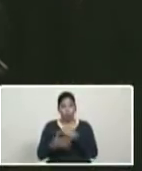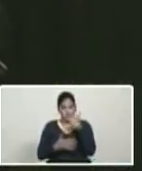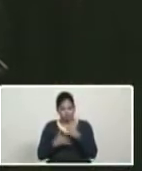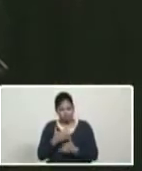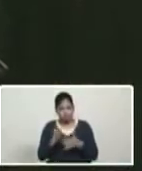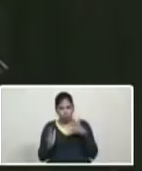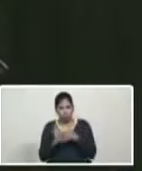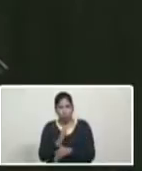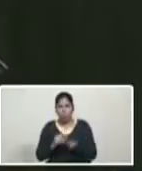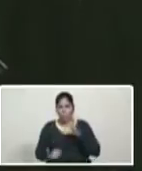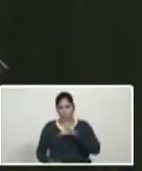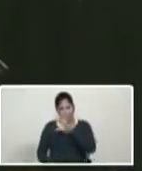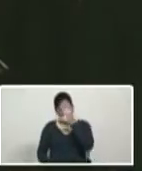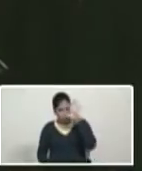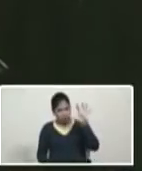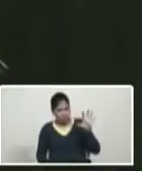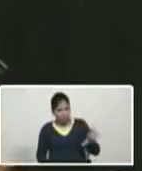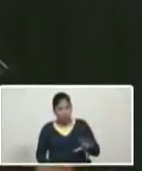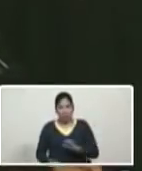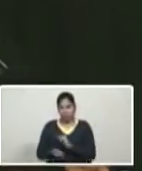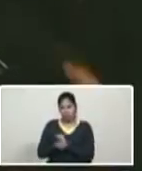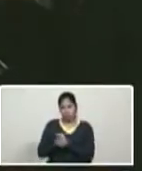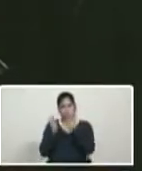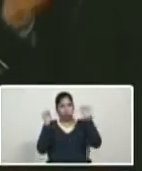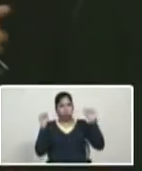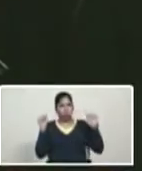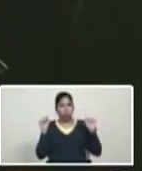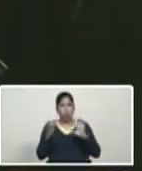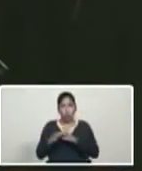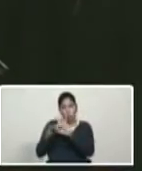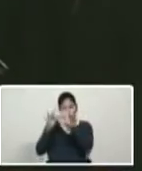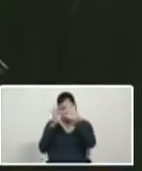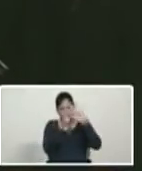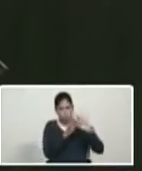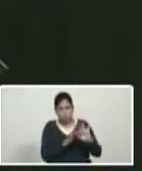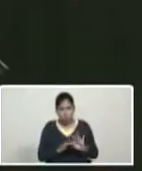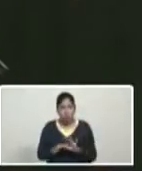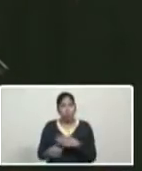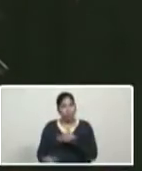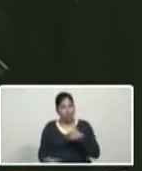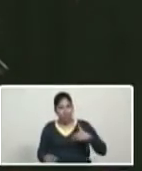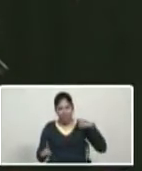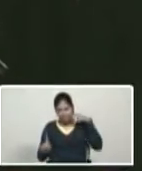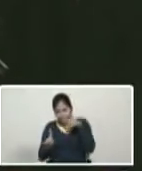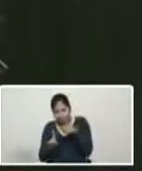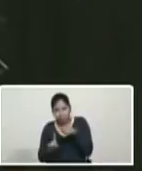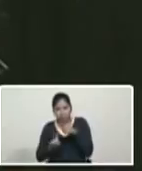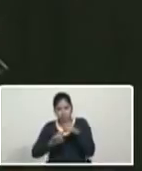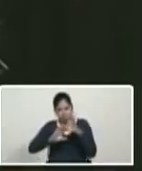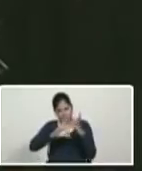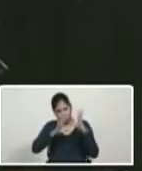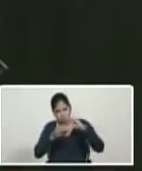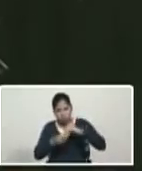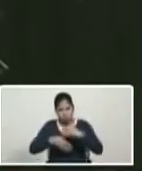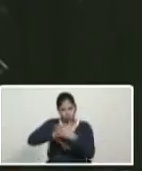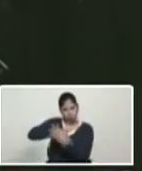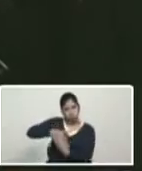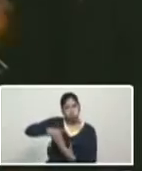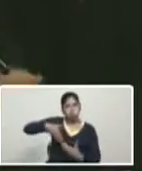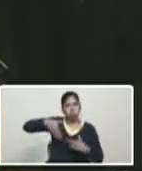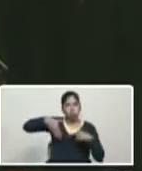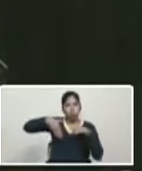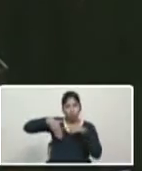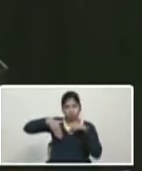repúblicas, de una poderosa unión de repúblicas que agrupara, como agrupó bajo